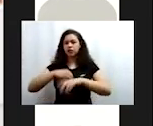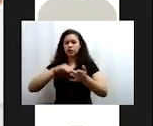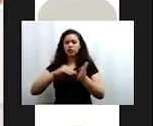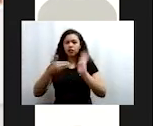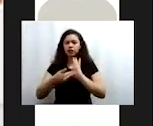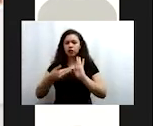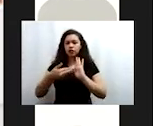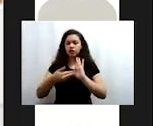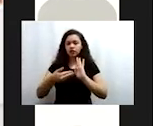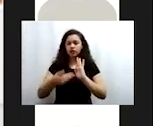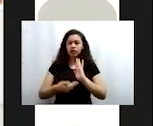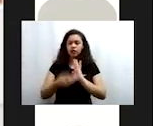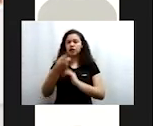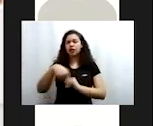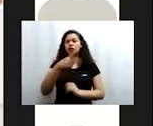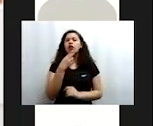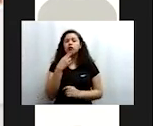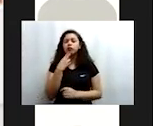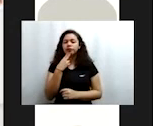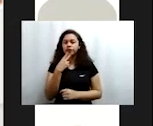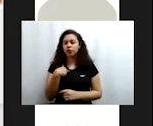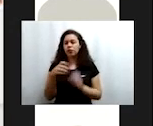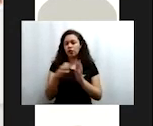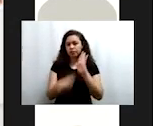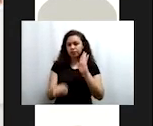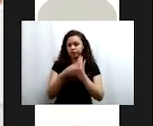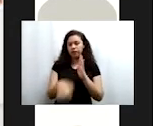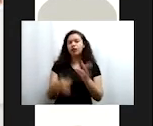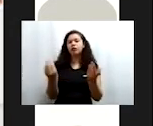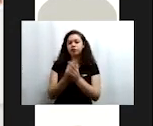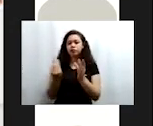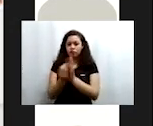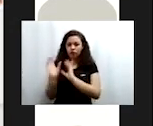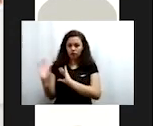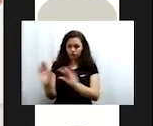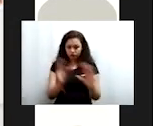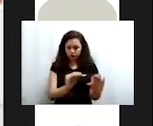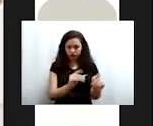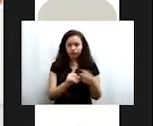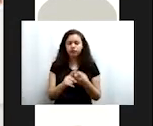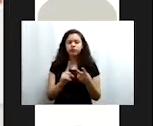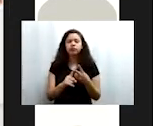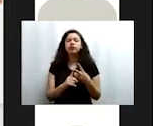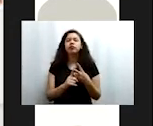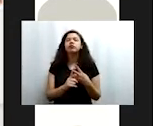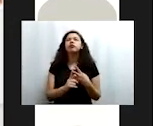también implementan. Entre estos yo estoy dando ejemplos que es la capacitación y el modo de que